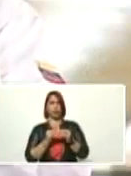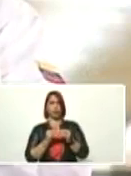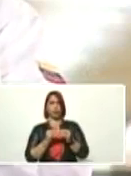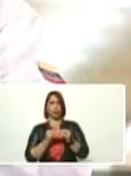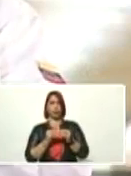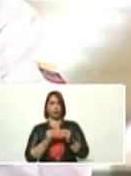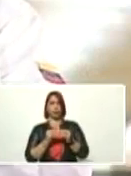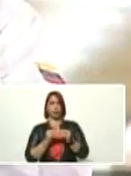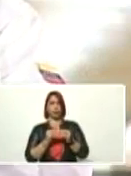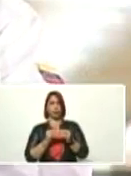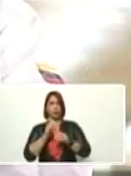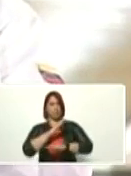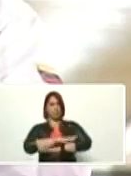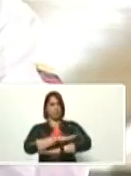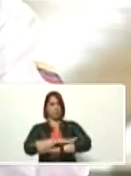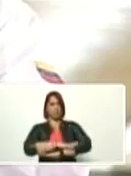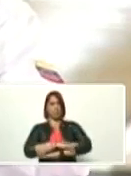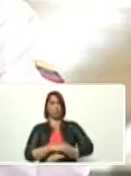el carácter